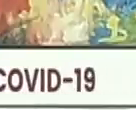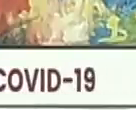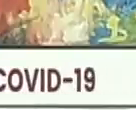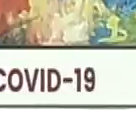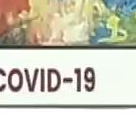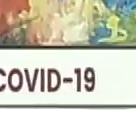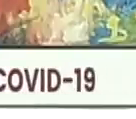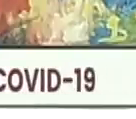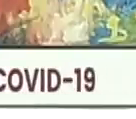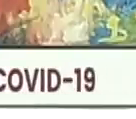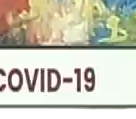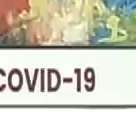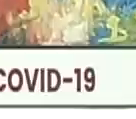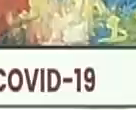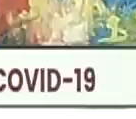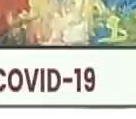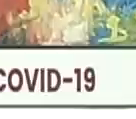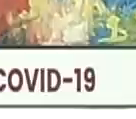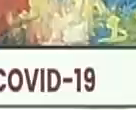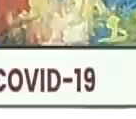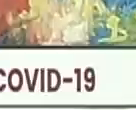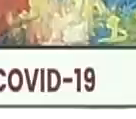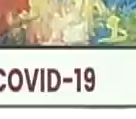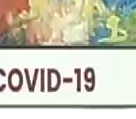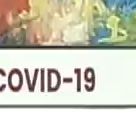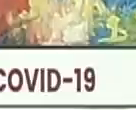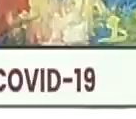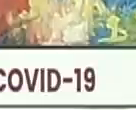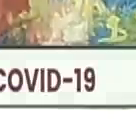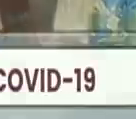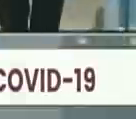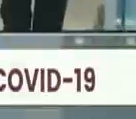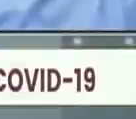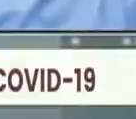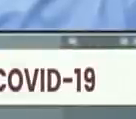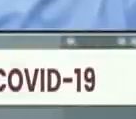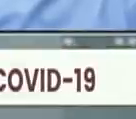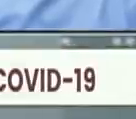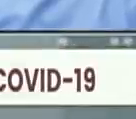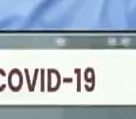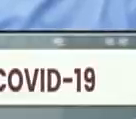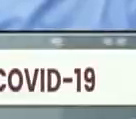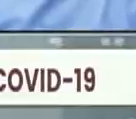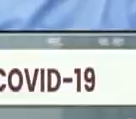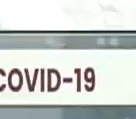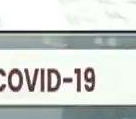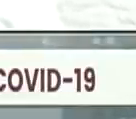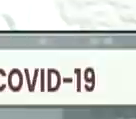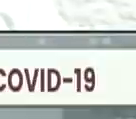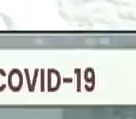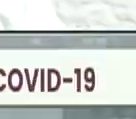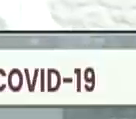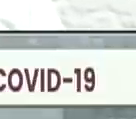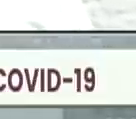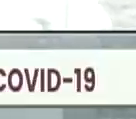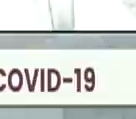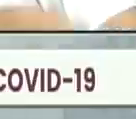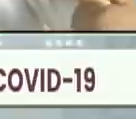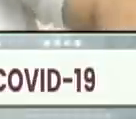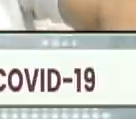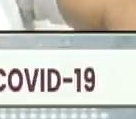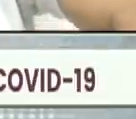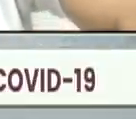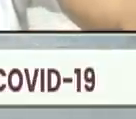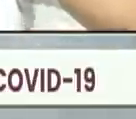Y no he sentido ningún sintomatoski. Ni fiebroski, ni nada, no sé, me he sentido